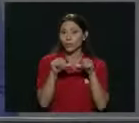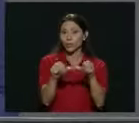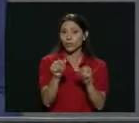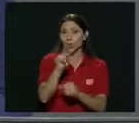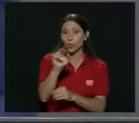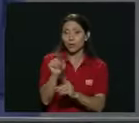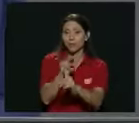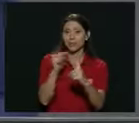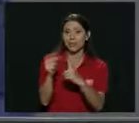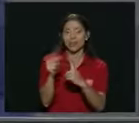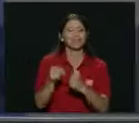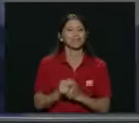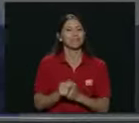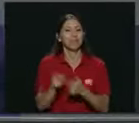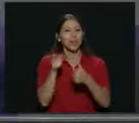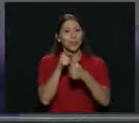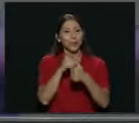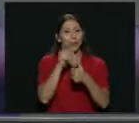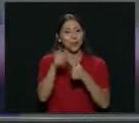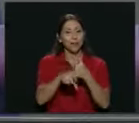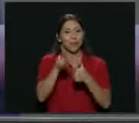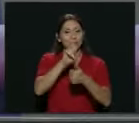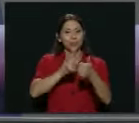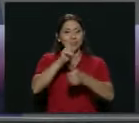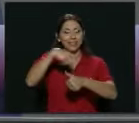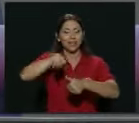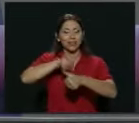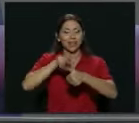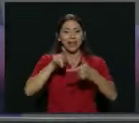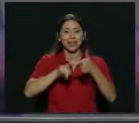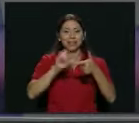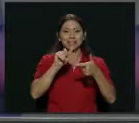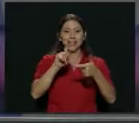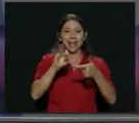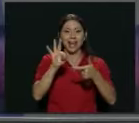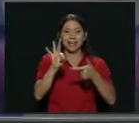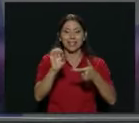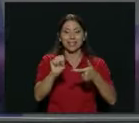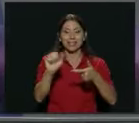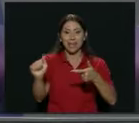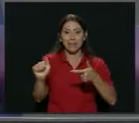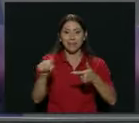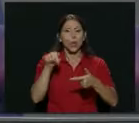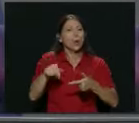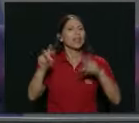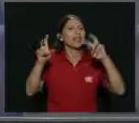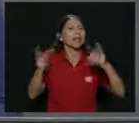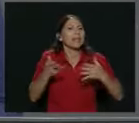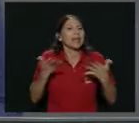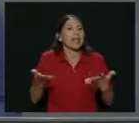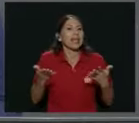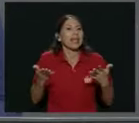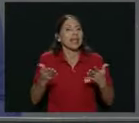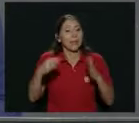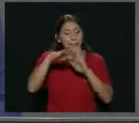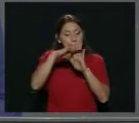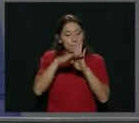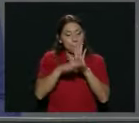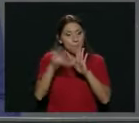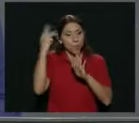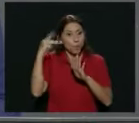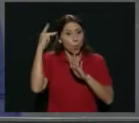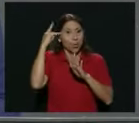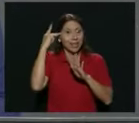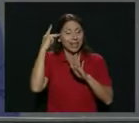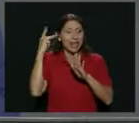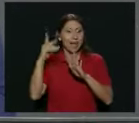Regresa usted a una mirada del programa de la Universidad Nacional y del CINAR S.A. Hoy con el tema de cómo nos impacta como país el tema de la política